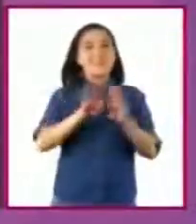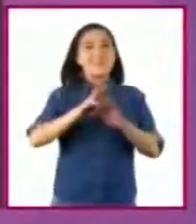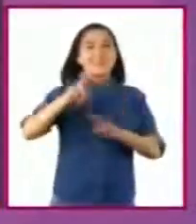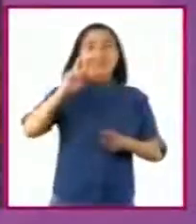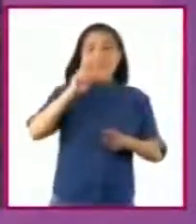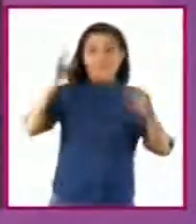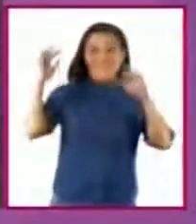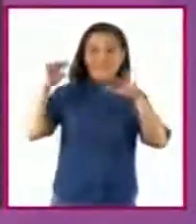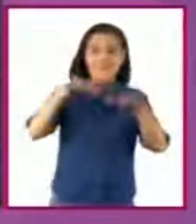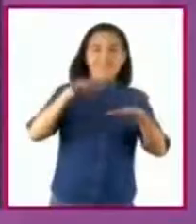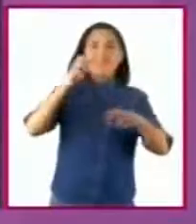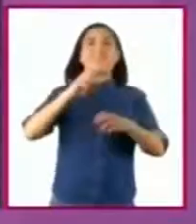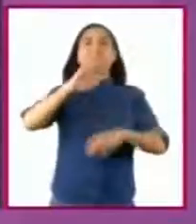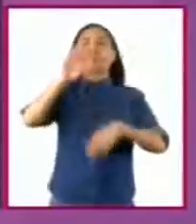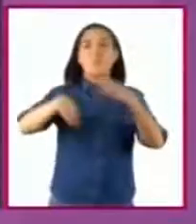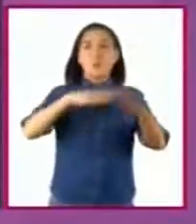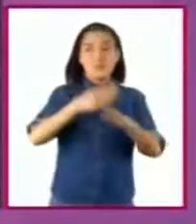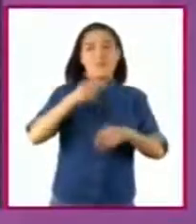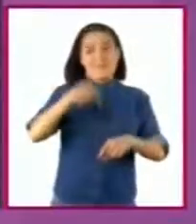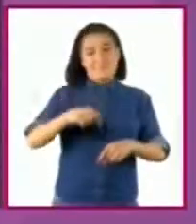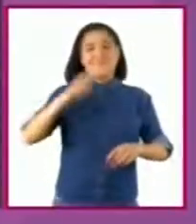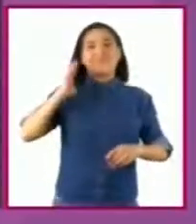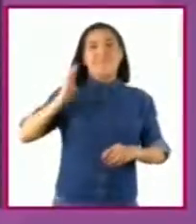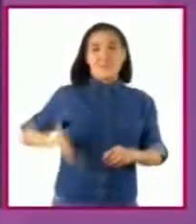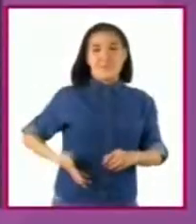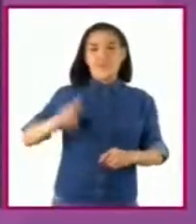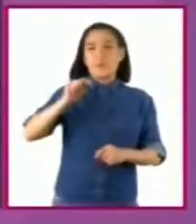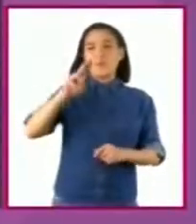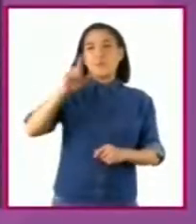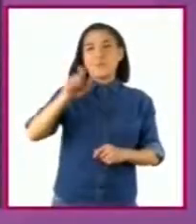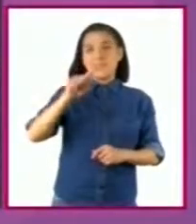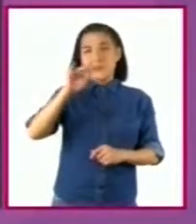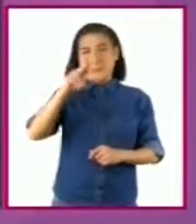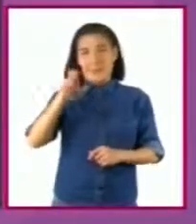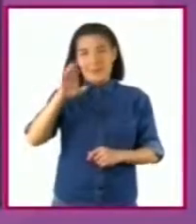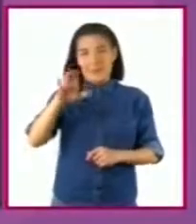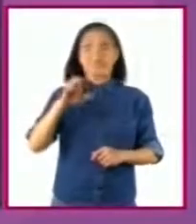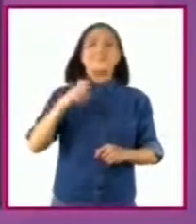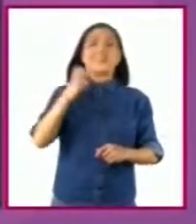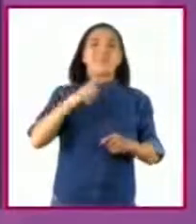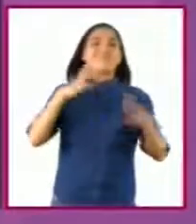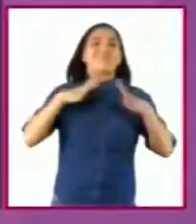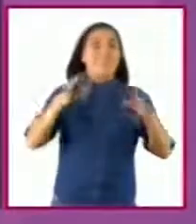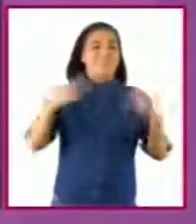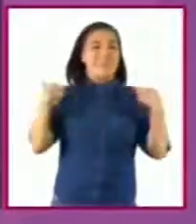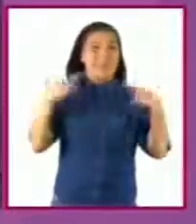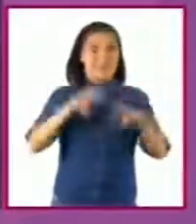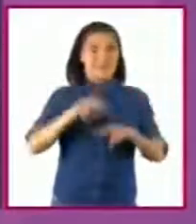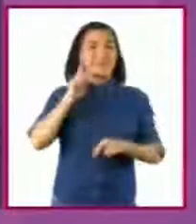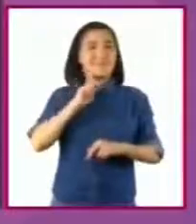mundo, orgullosamente creado aquí en Tuxtepec por la maestra Paulina Solís Ocampo.